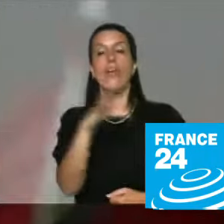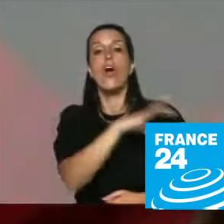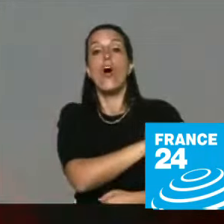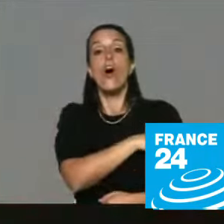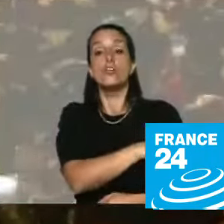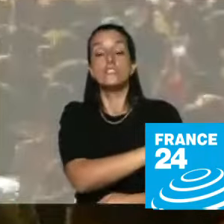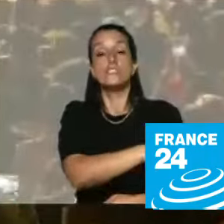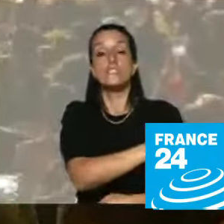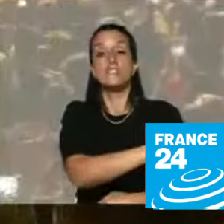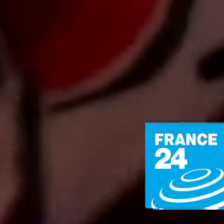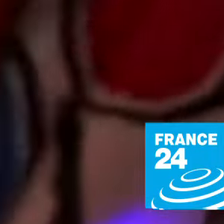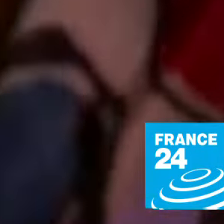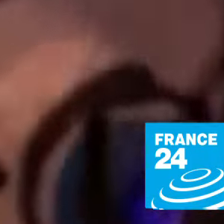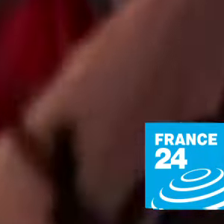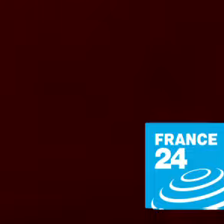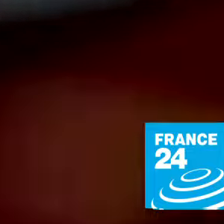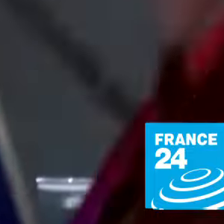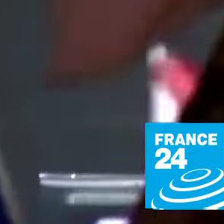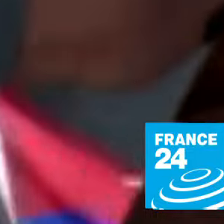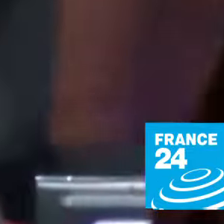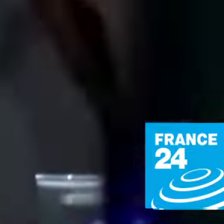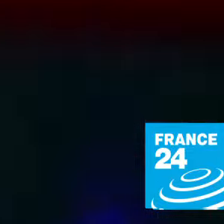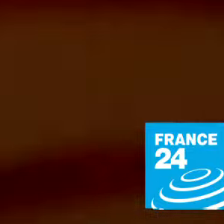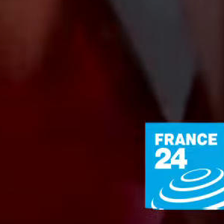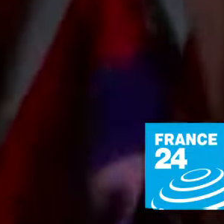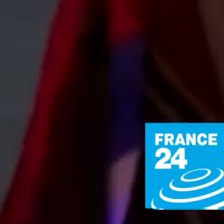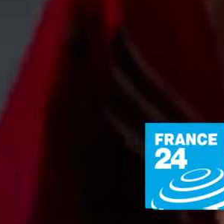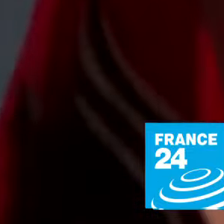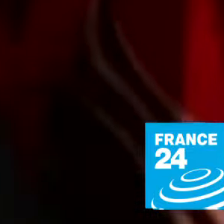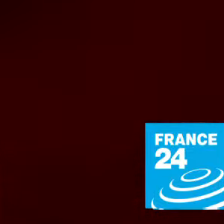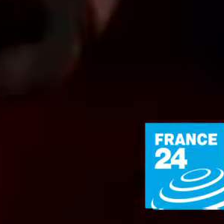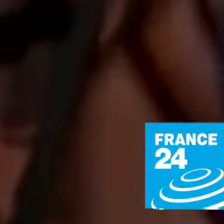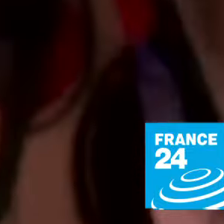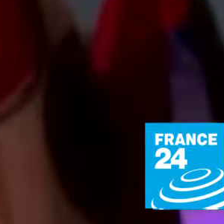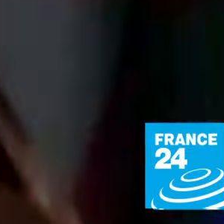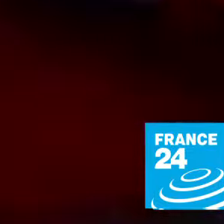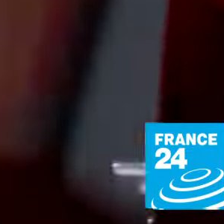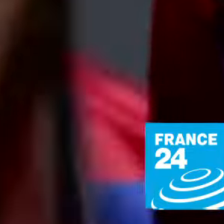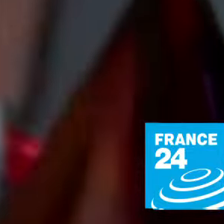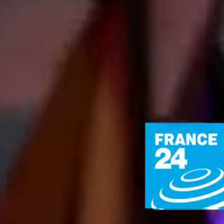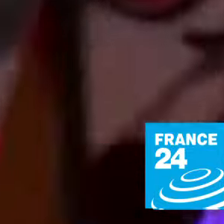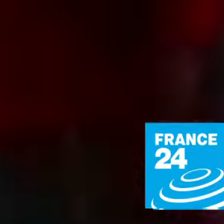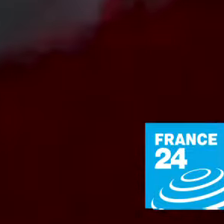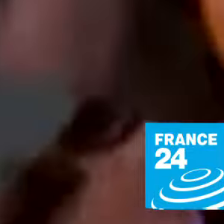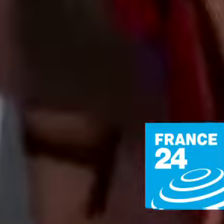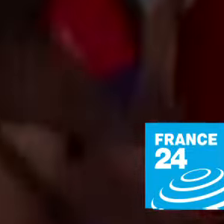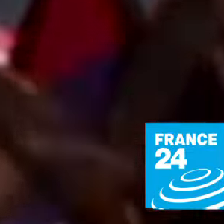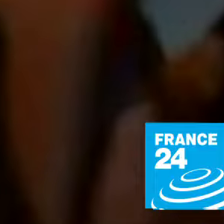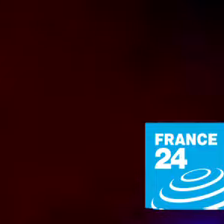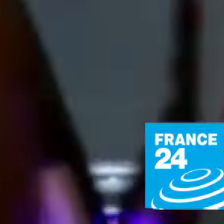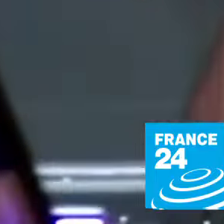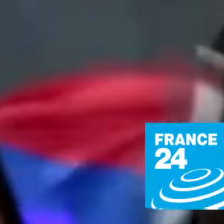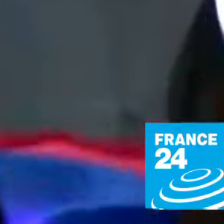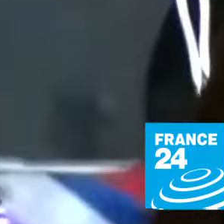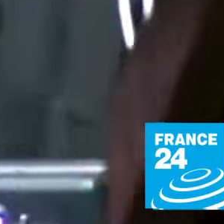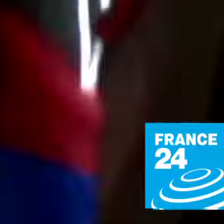Uruguay. Sin embargo, por no haber alcanzado más del 50% de los votos, se enfrentará en segunda vuelta al oficialista Álvaro